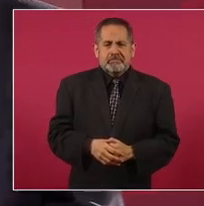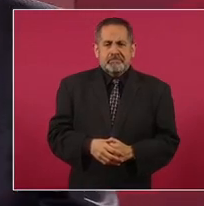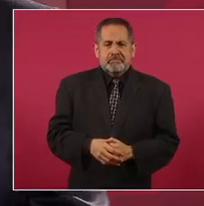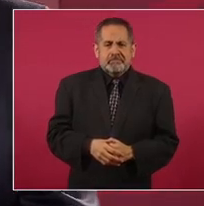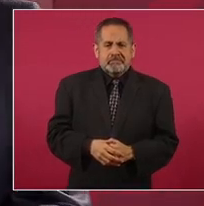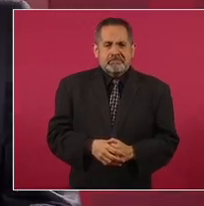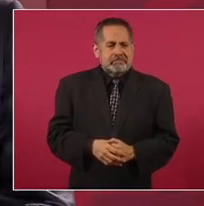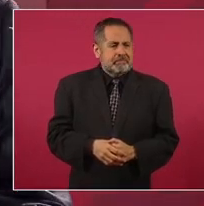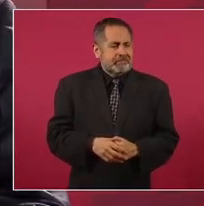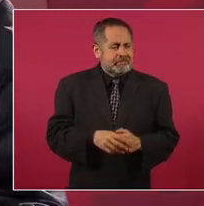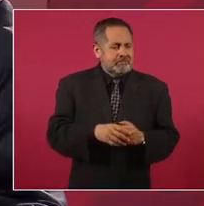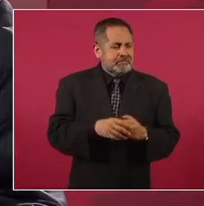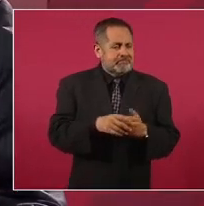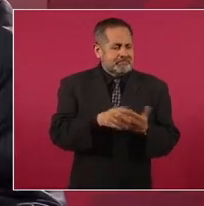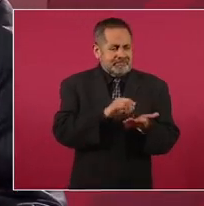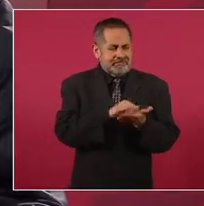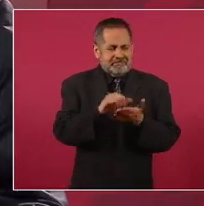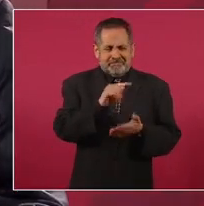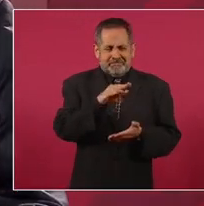New York Times